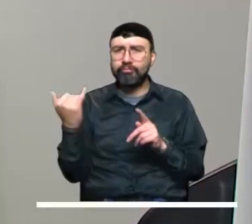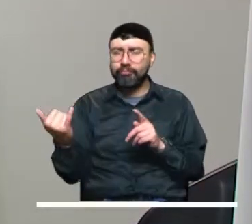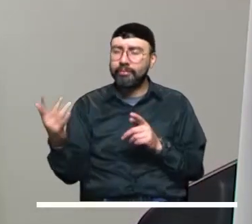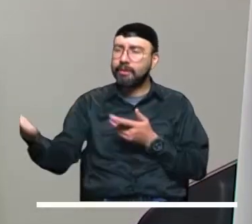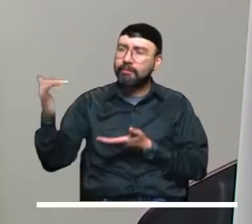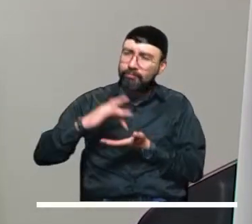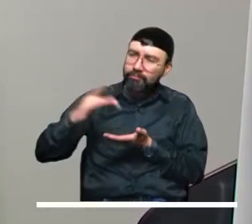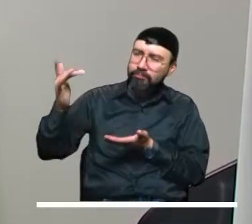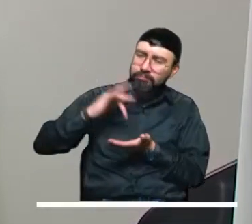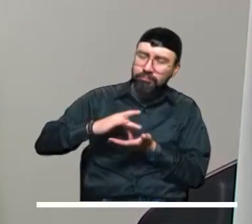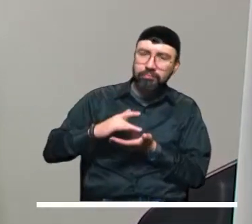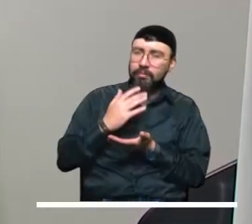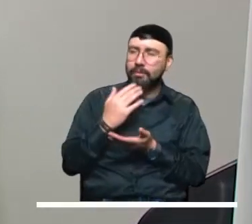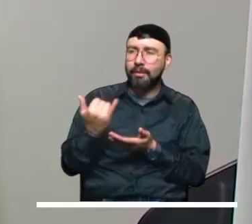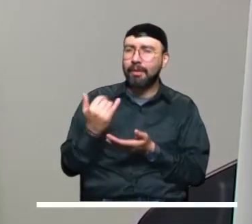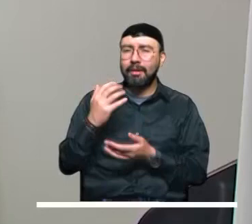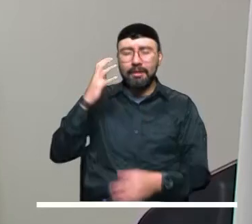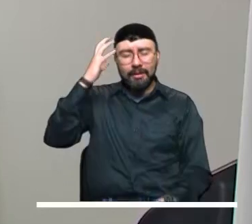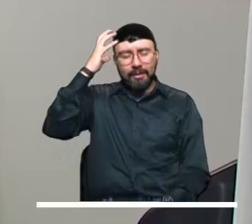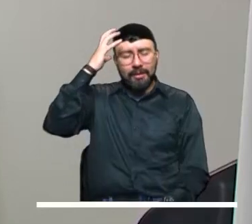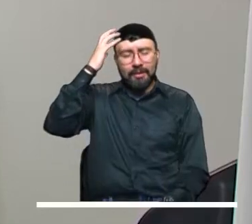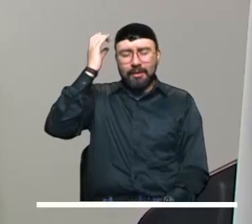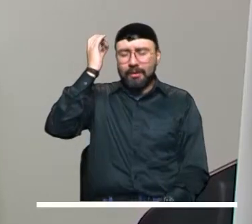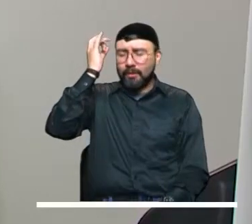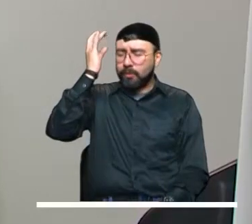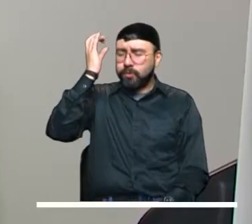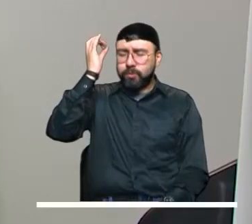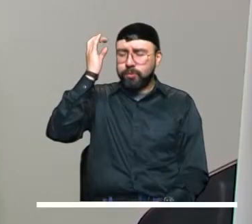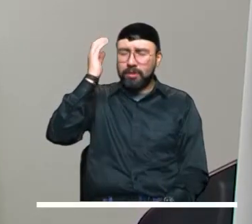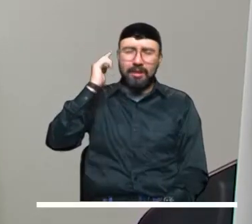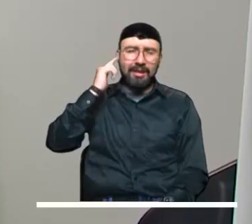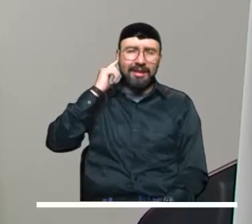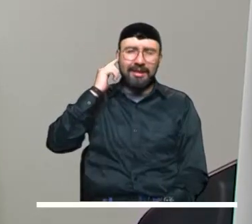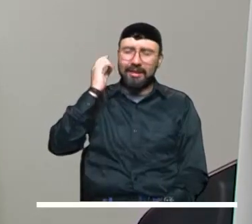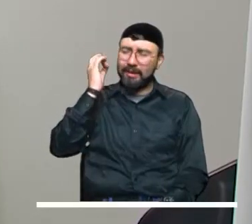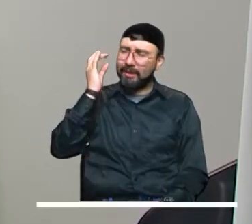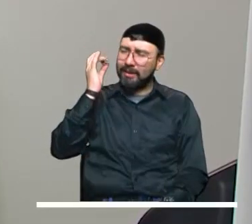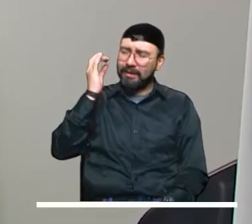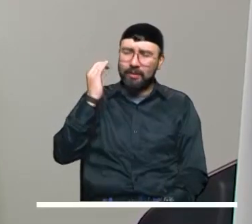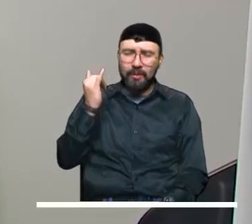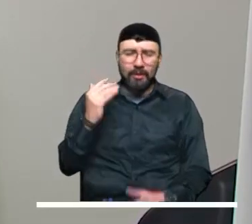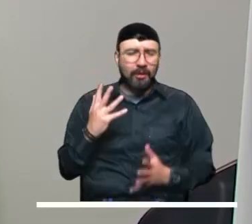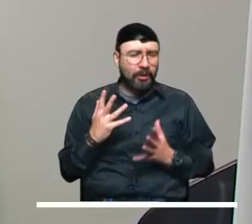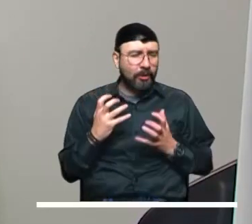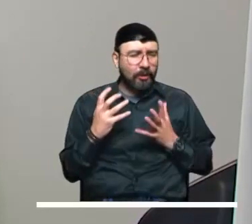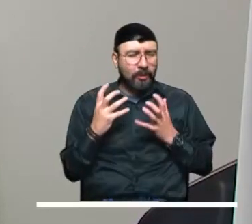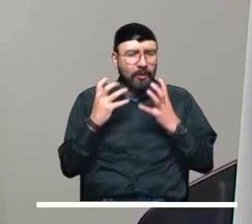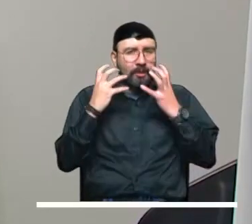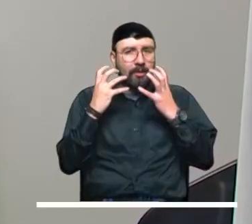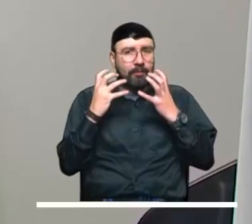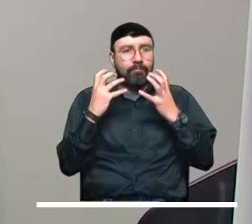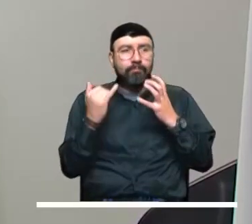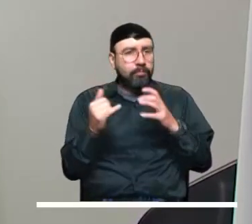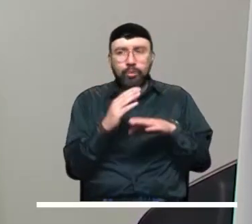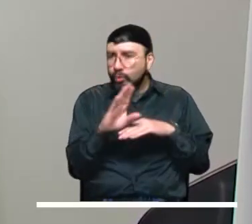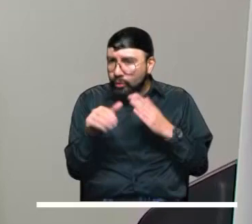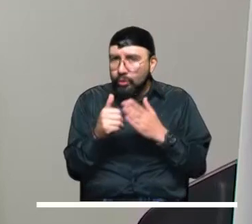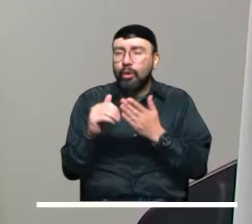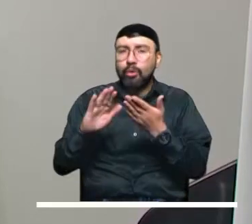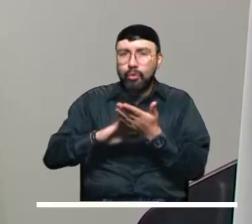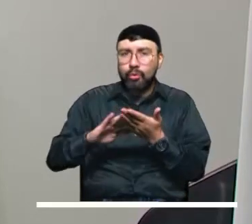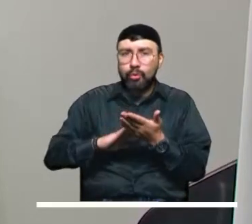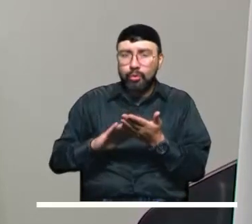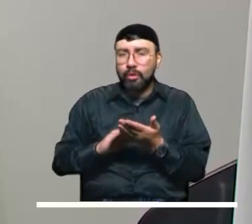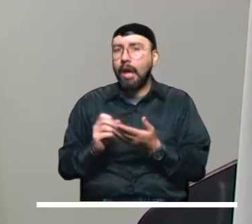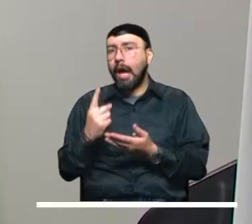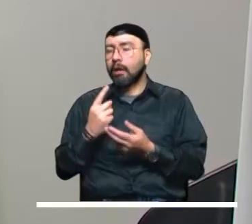que tienen, digamos, dolores de cabeza frecuentes, dolores de oído, estrés. y no saben que todo eso se puede solucionar tan solo